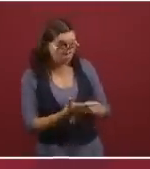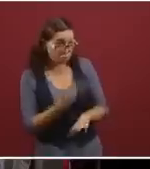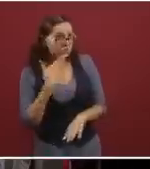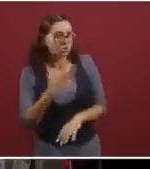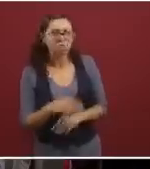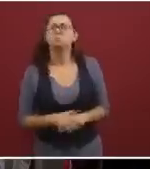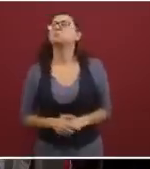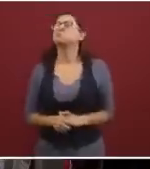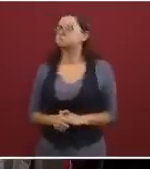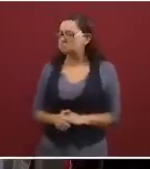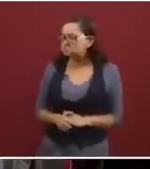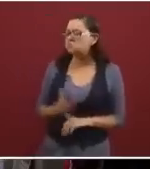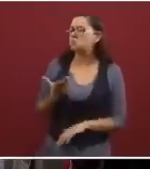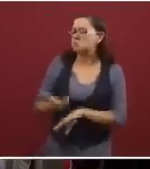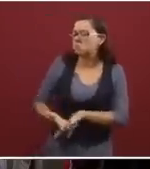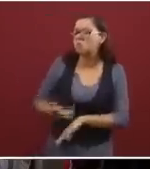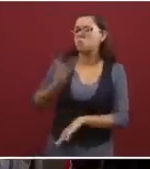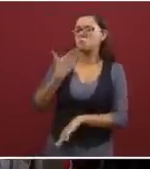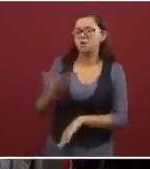un buen equipo.